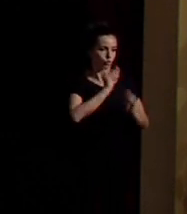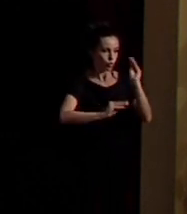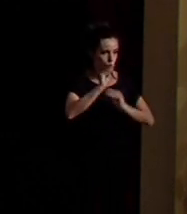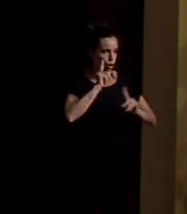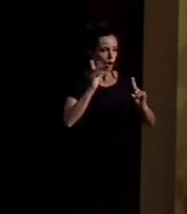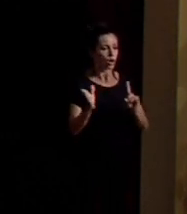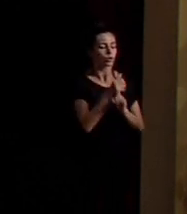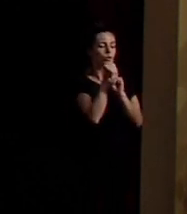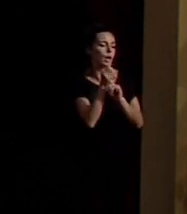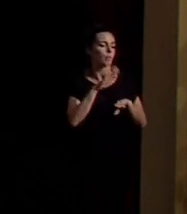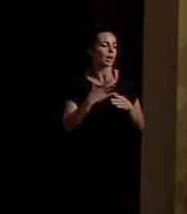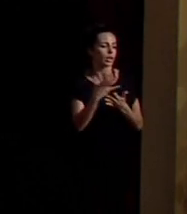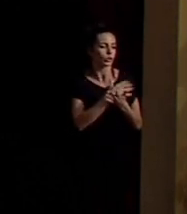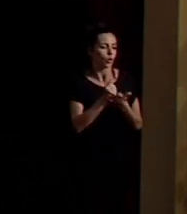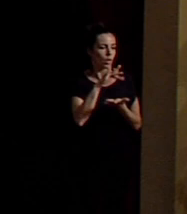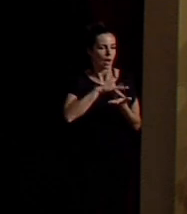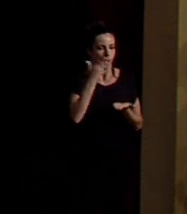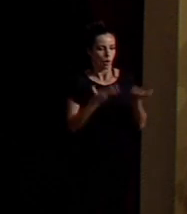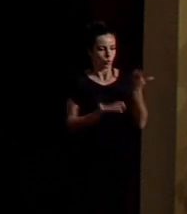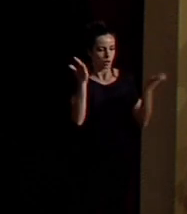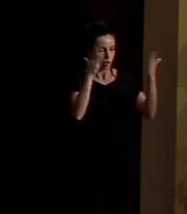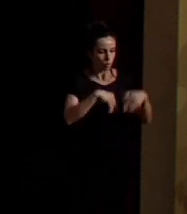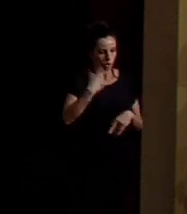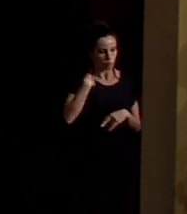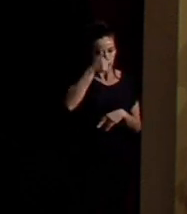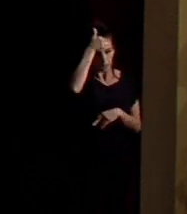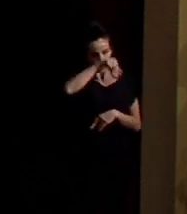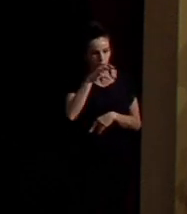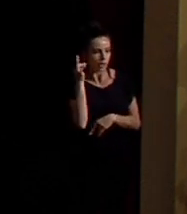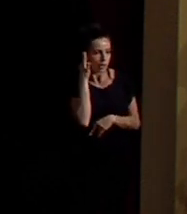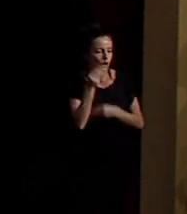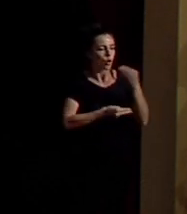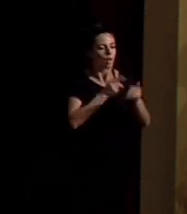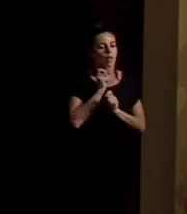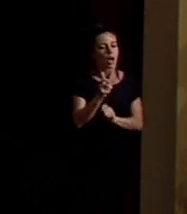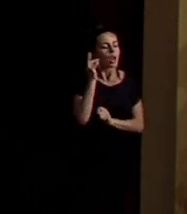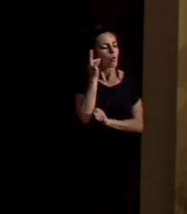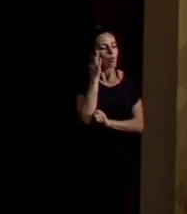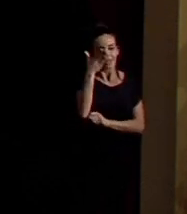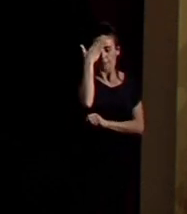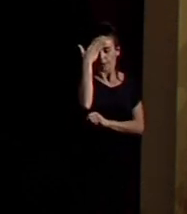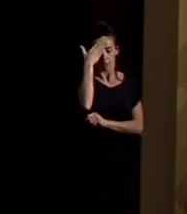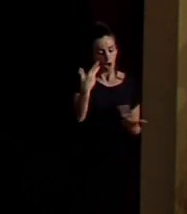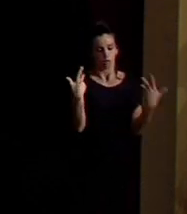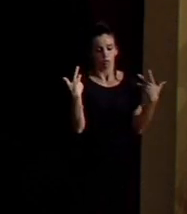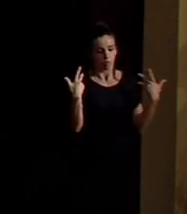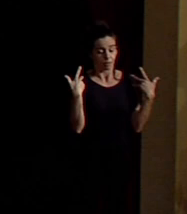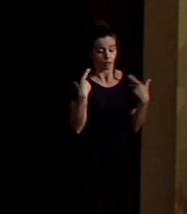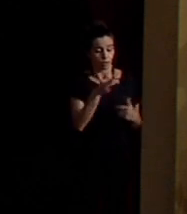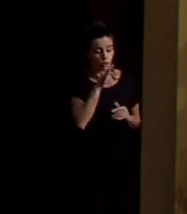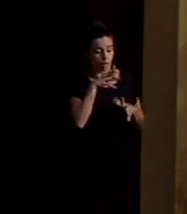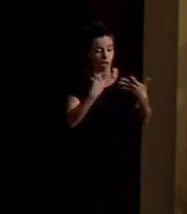posible solución a toda esa serie de injusticias de género que convierten a las mujeres en las principales víctimas todavía hoy